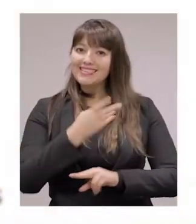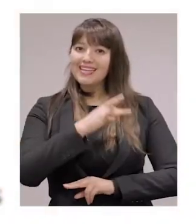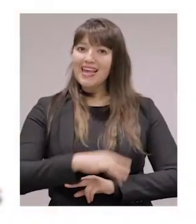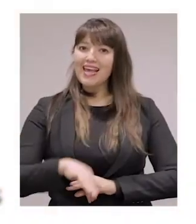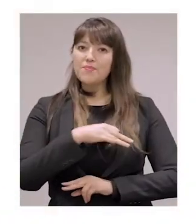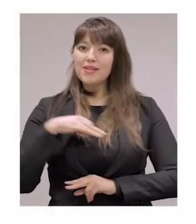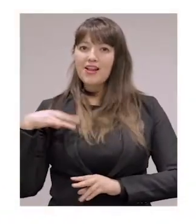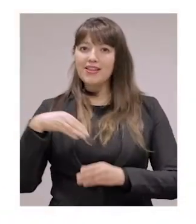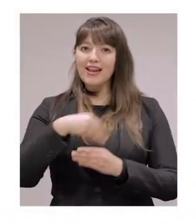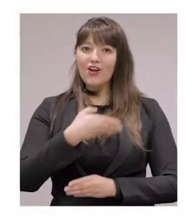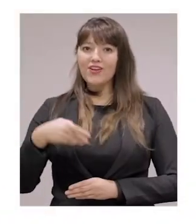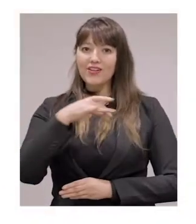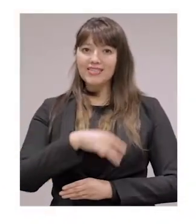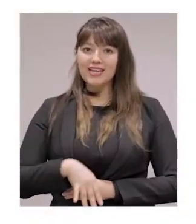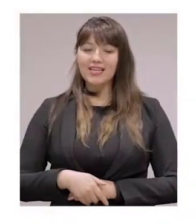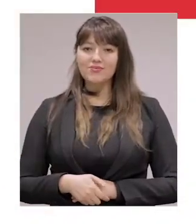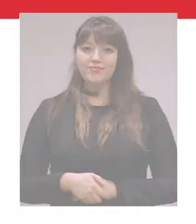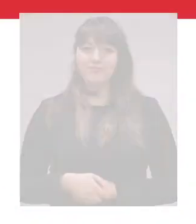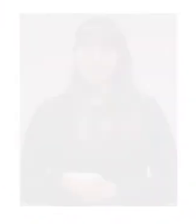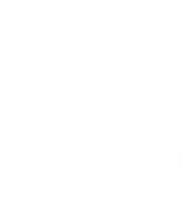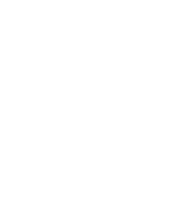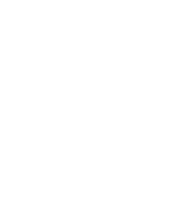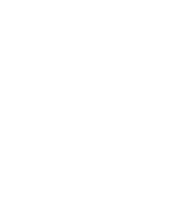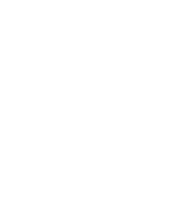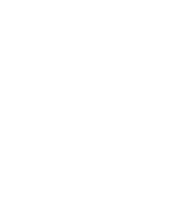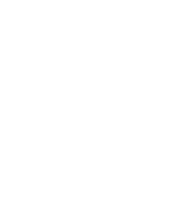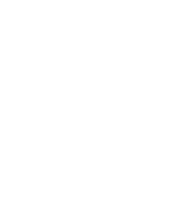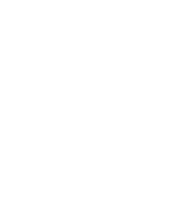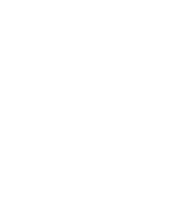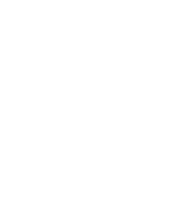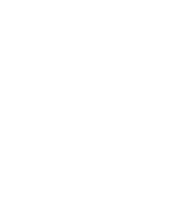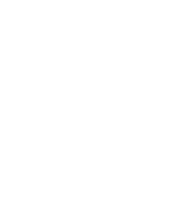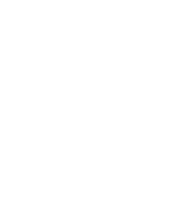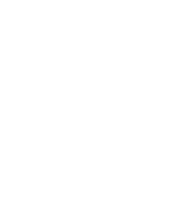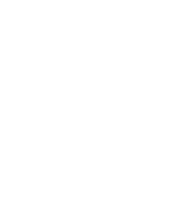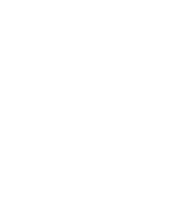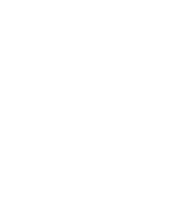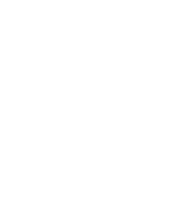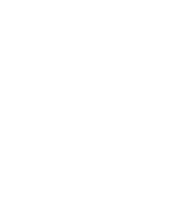todos tus cercanos entrando a onemi.cl. ONEMI, Gobierno de Chile.